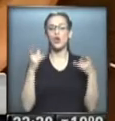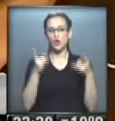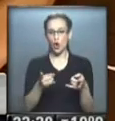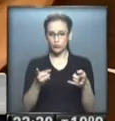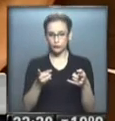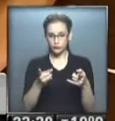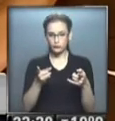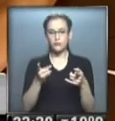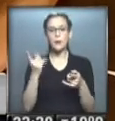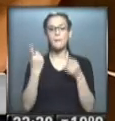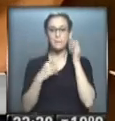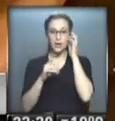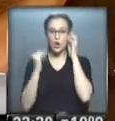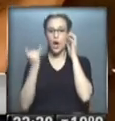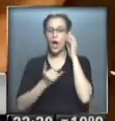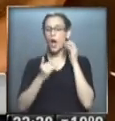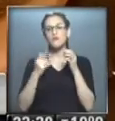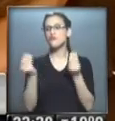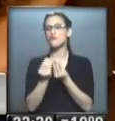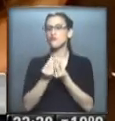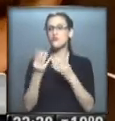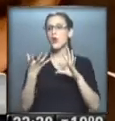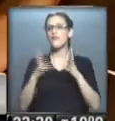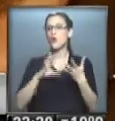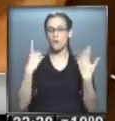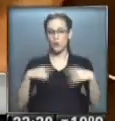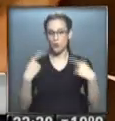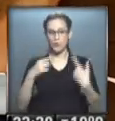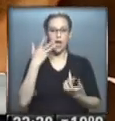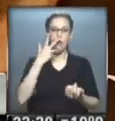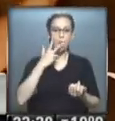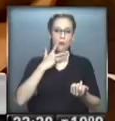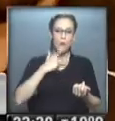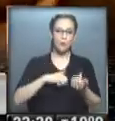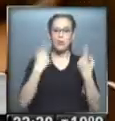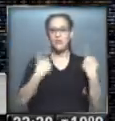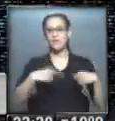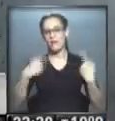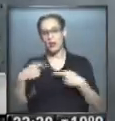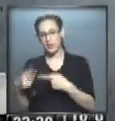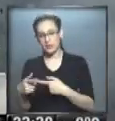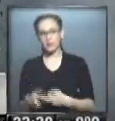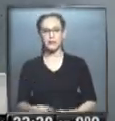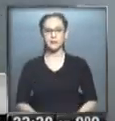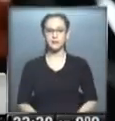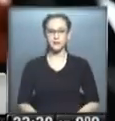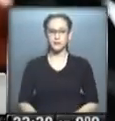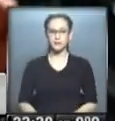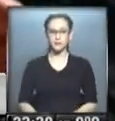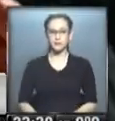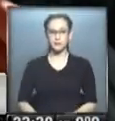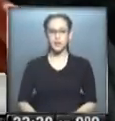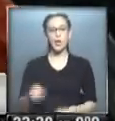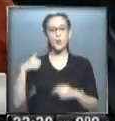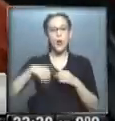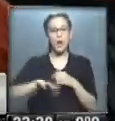bueno, tenemos influencias de Black Sabbath hasta, no sé yo, hasta Apo, por decirte algo nacional. Y bueno, estamos por sacar nuestro